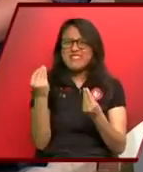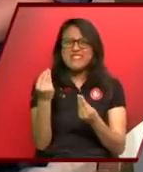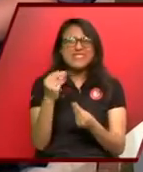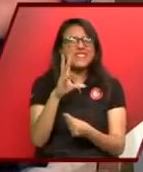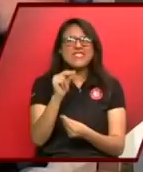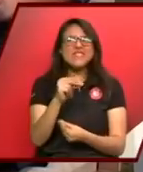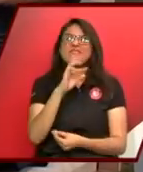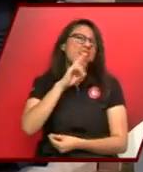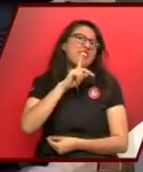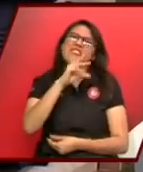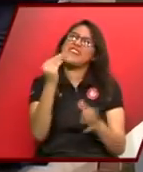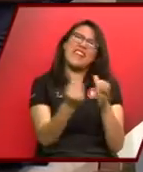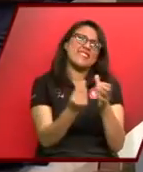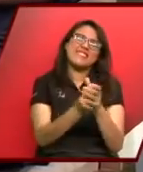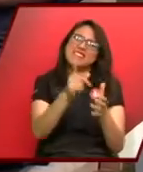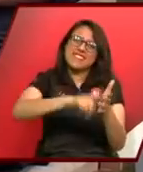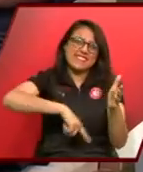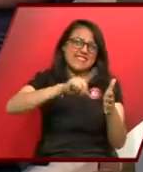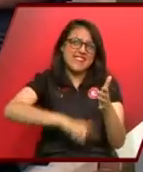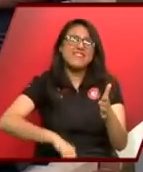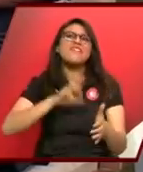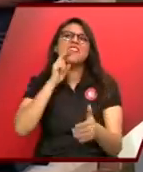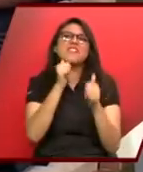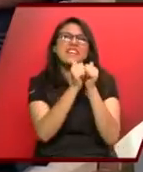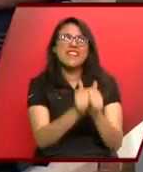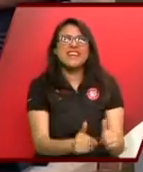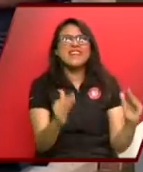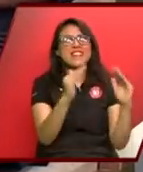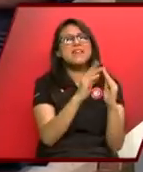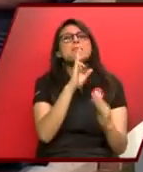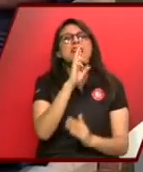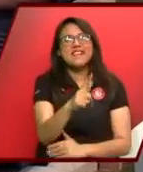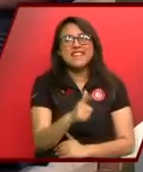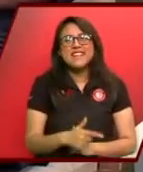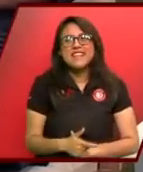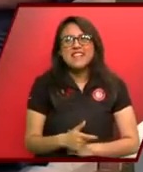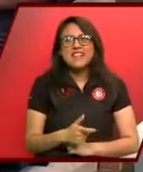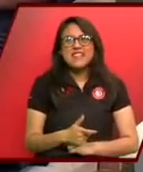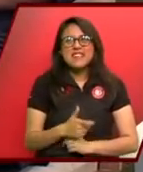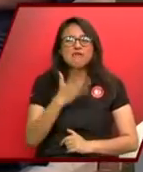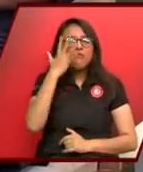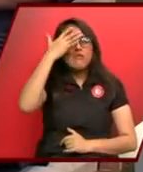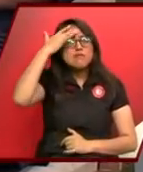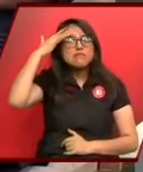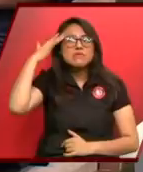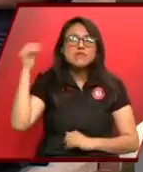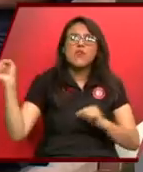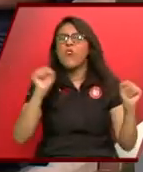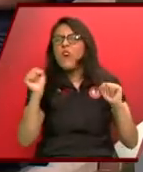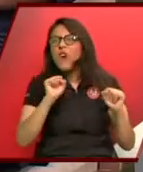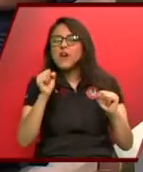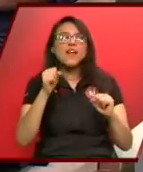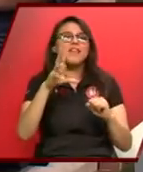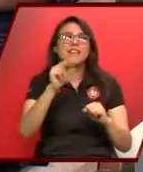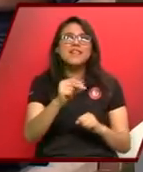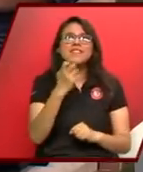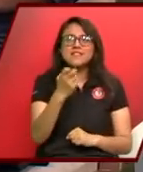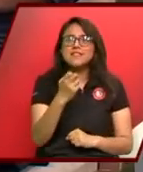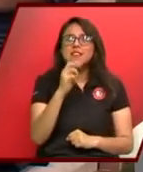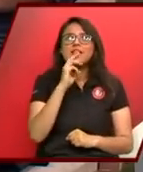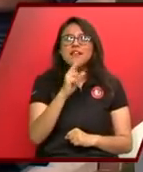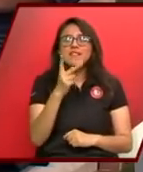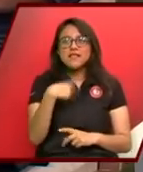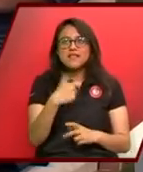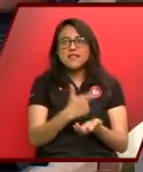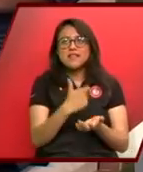No, la cosa está horrible, pero bueno. Sí, mejor déjenos en su casa, ¿eh? Ay, que suden y que corran y que vuelan. No, eso